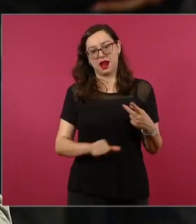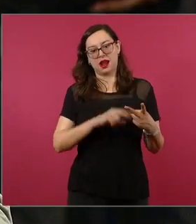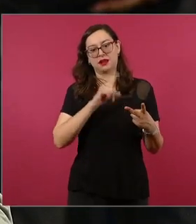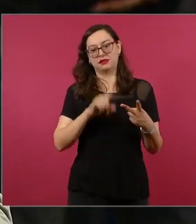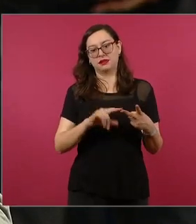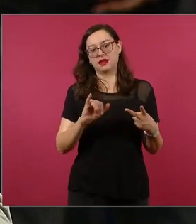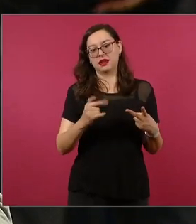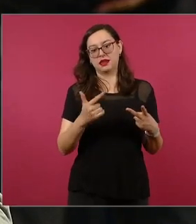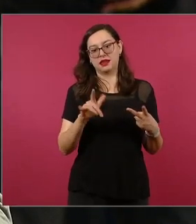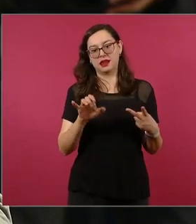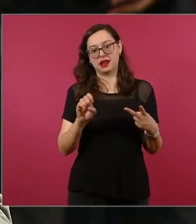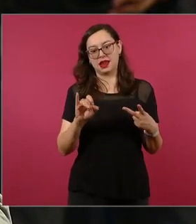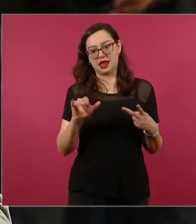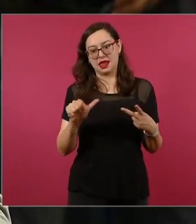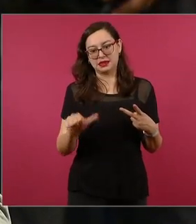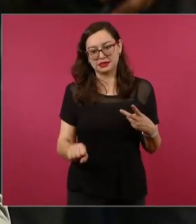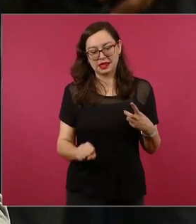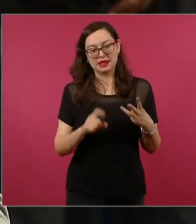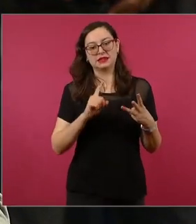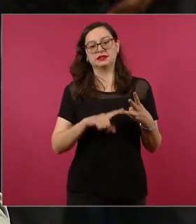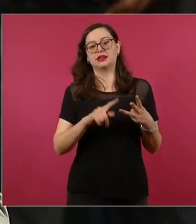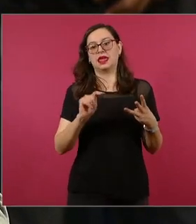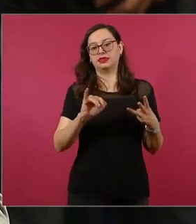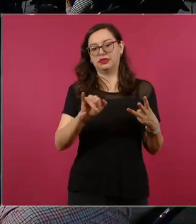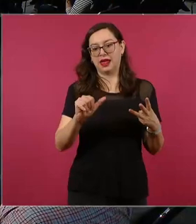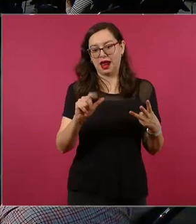Sebastián Lerdo de Tejada,